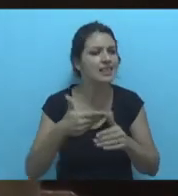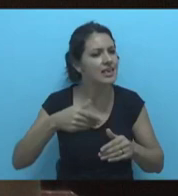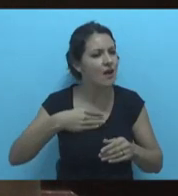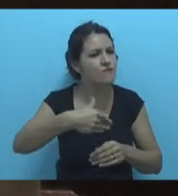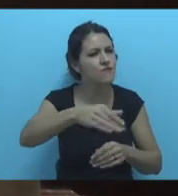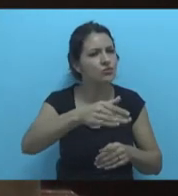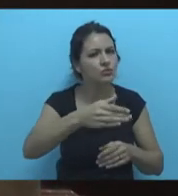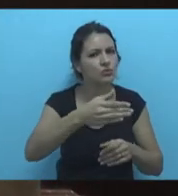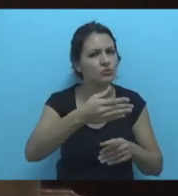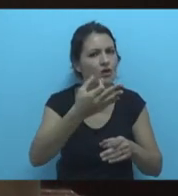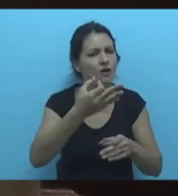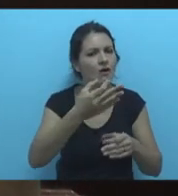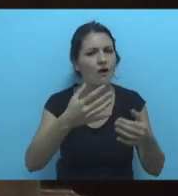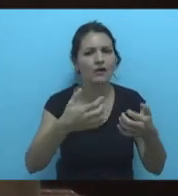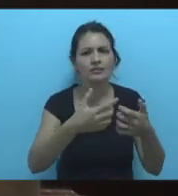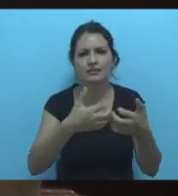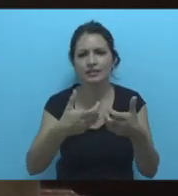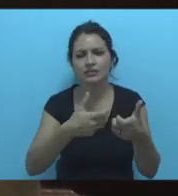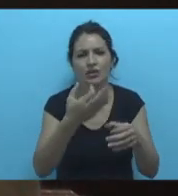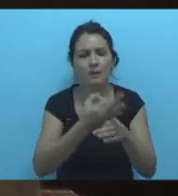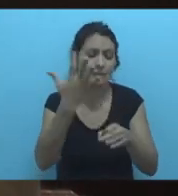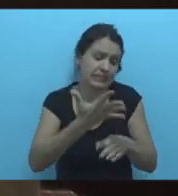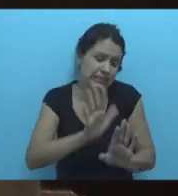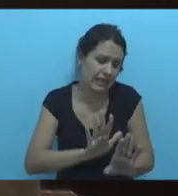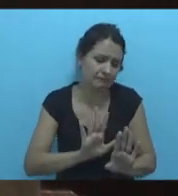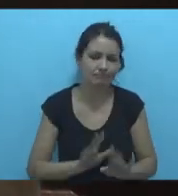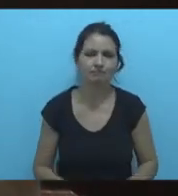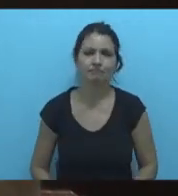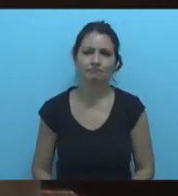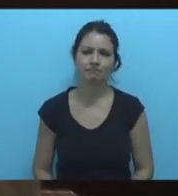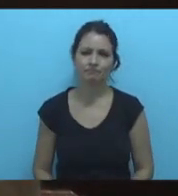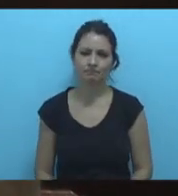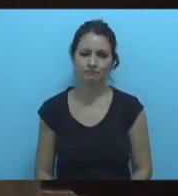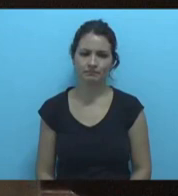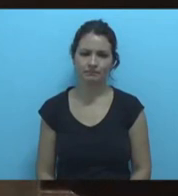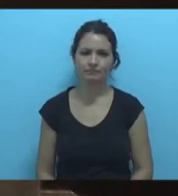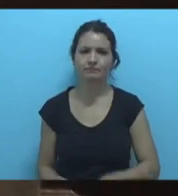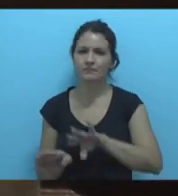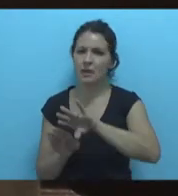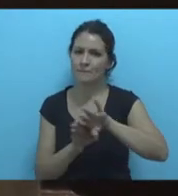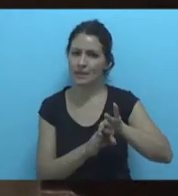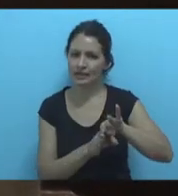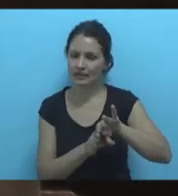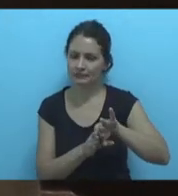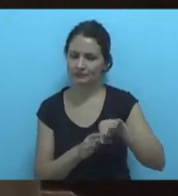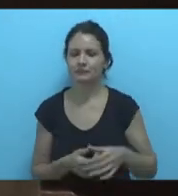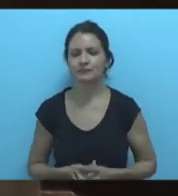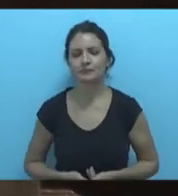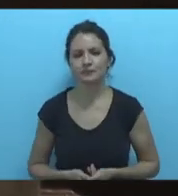una sesión especial de homenaje, que después veremos cuál es la modalidad. También me quiero